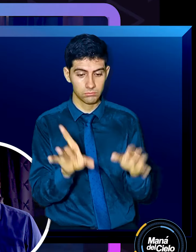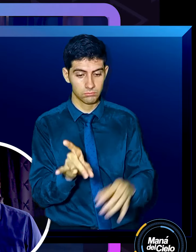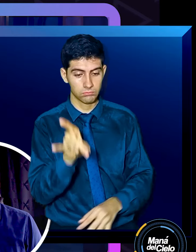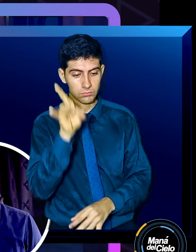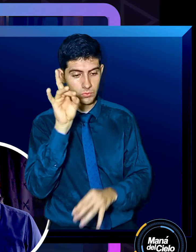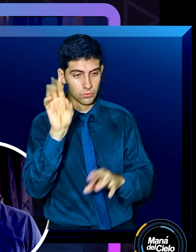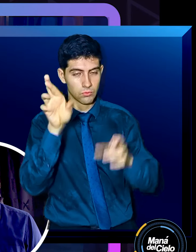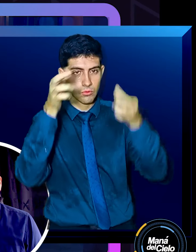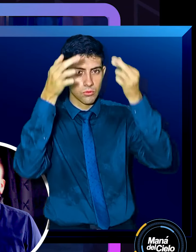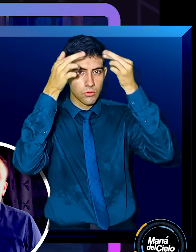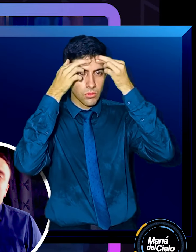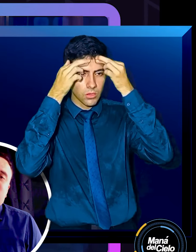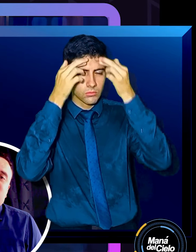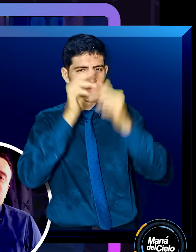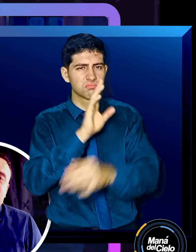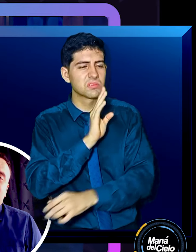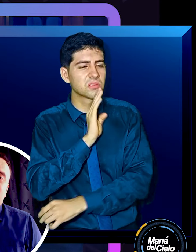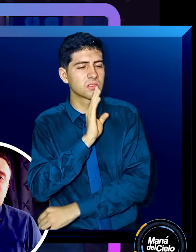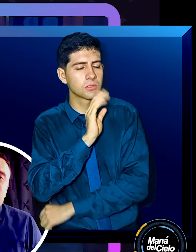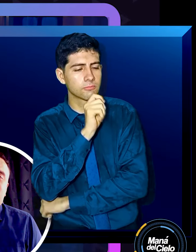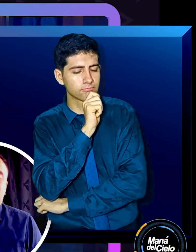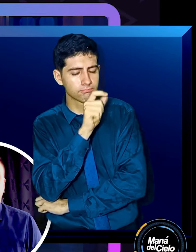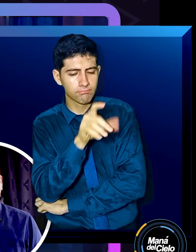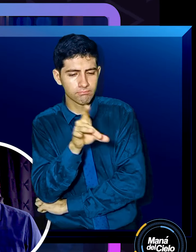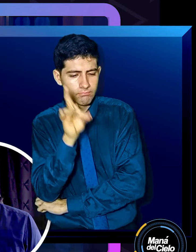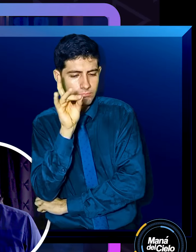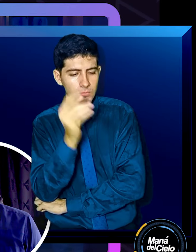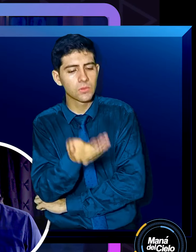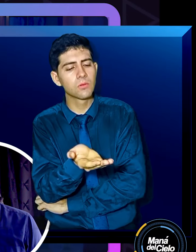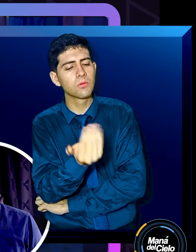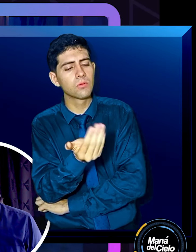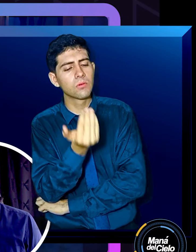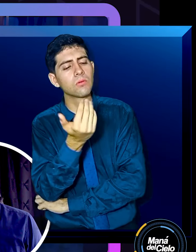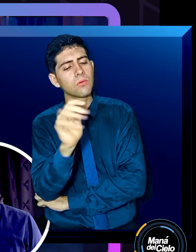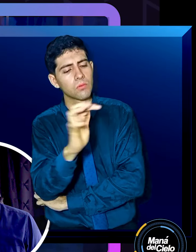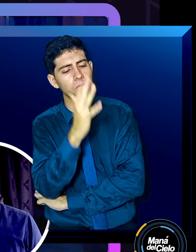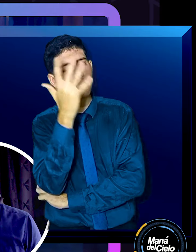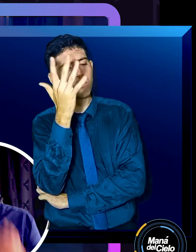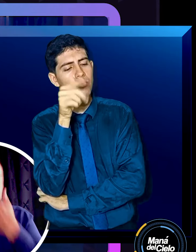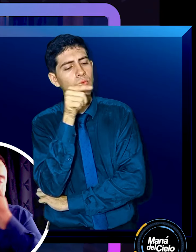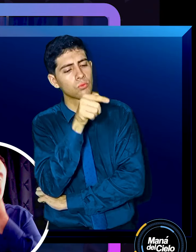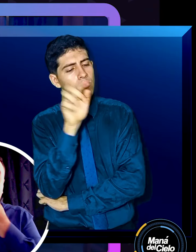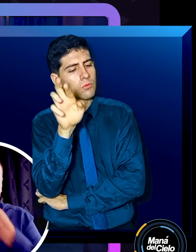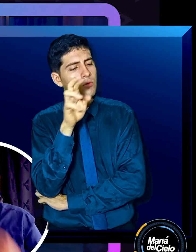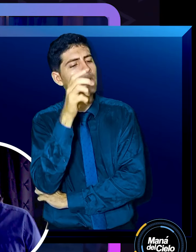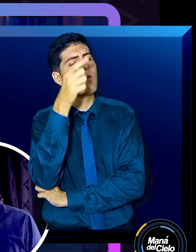Y entonces llamaron al olivo y le dijeron, gobierna sobre nosotros,